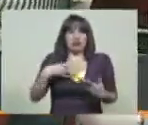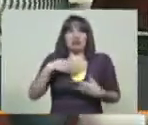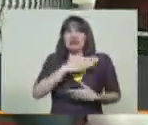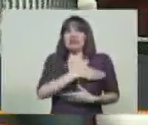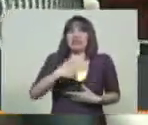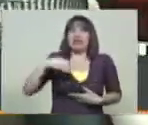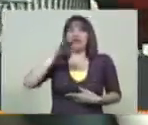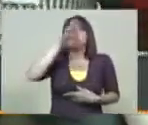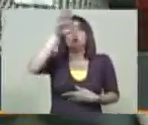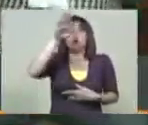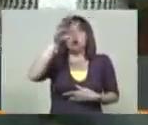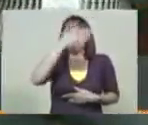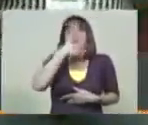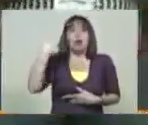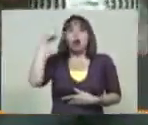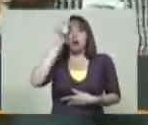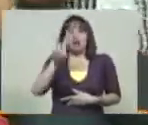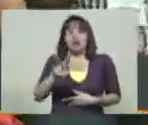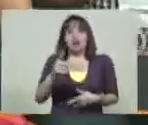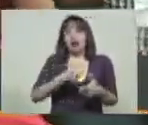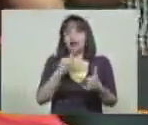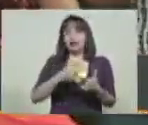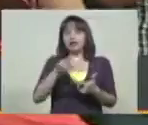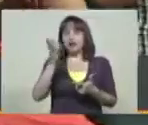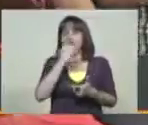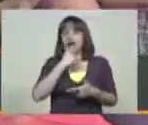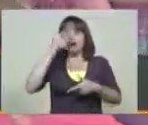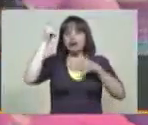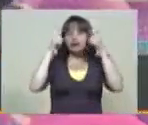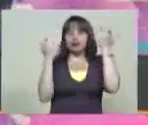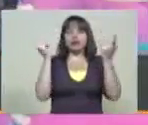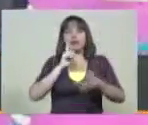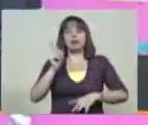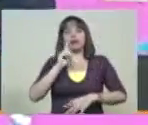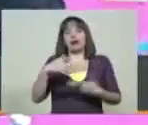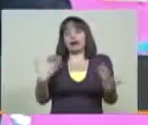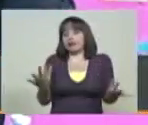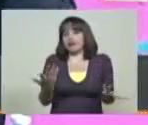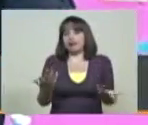grande para venezuela no es chavista es otra cosa